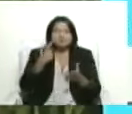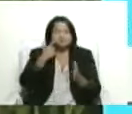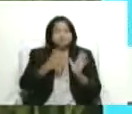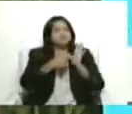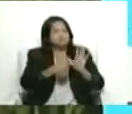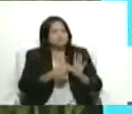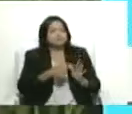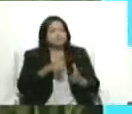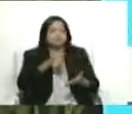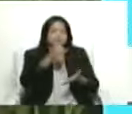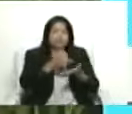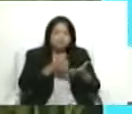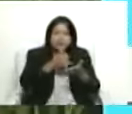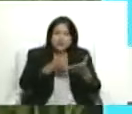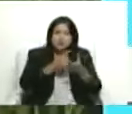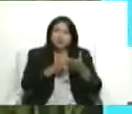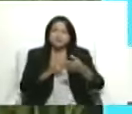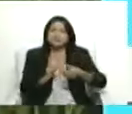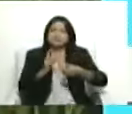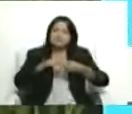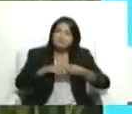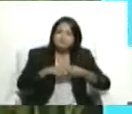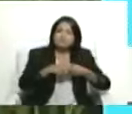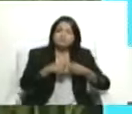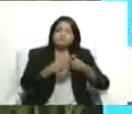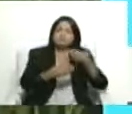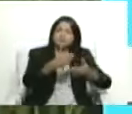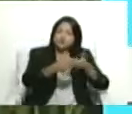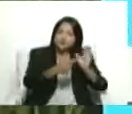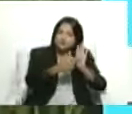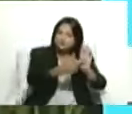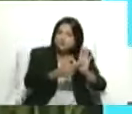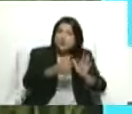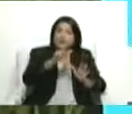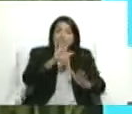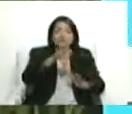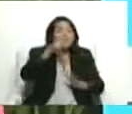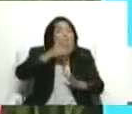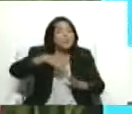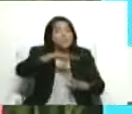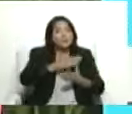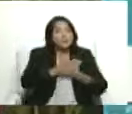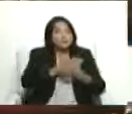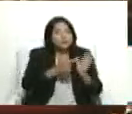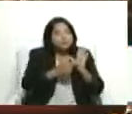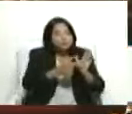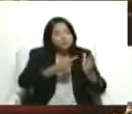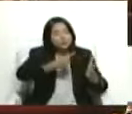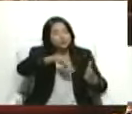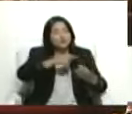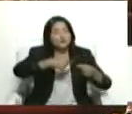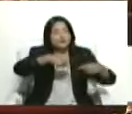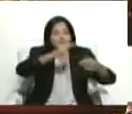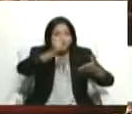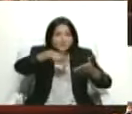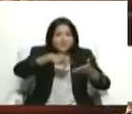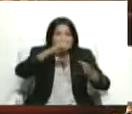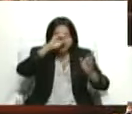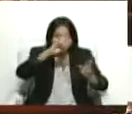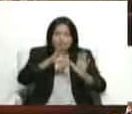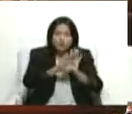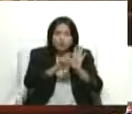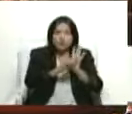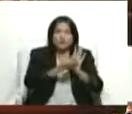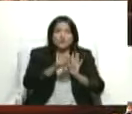de inscripción, de adhesión a este proceso que es la voluntad del pueblo, porque así lo hemos firmado desde el principio: el respeto a la